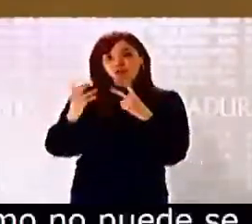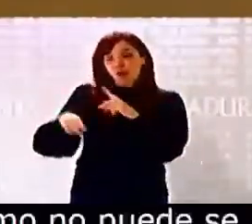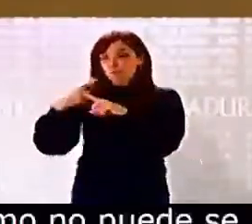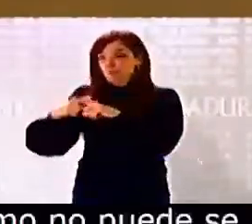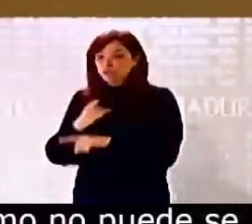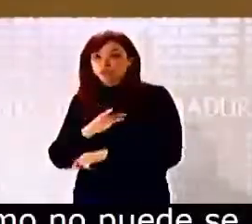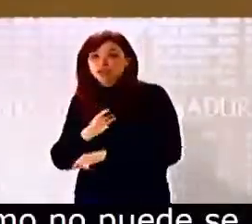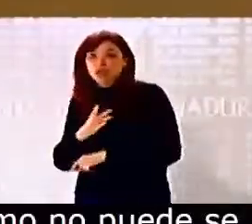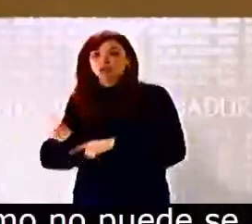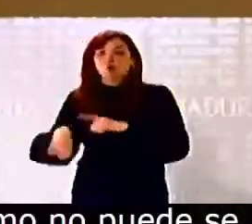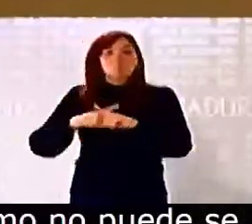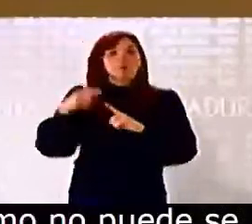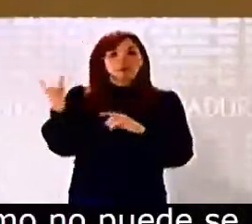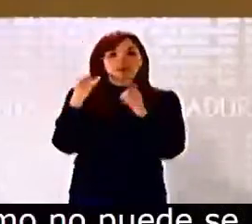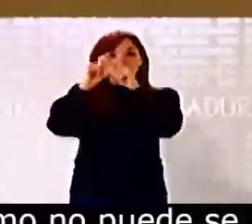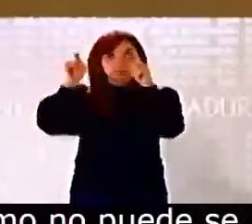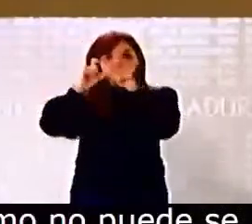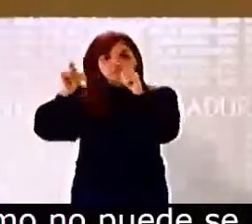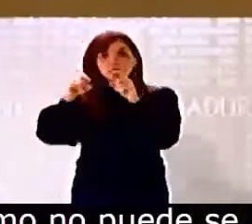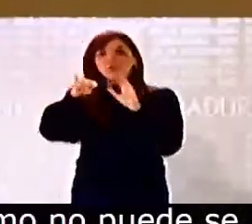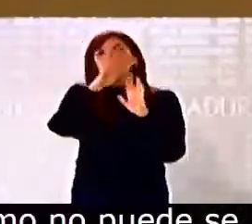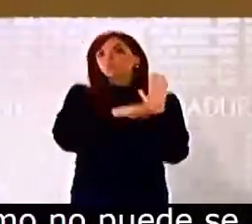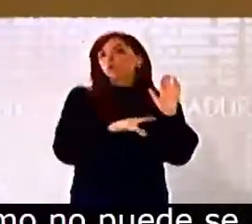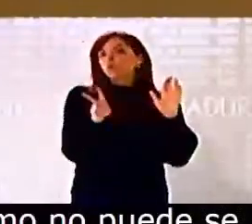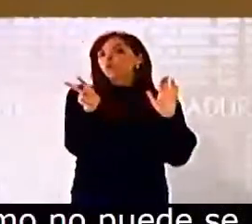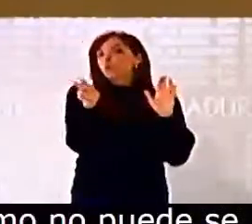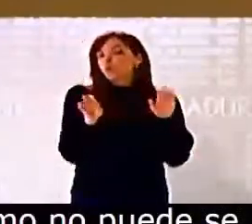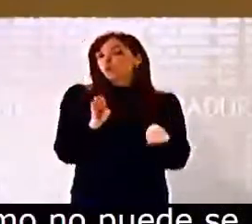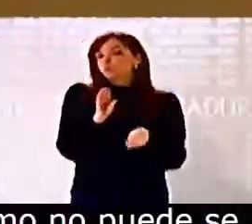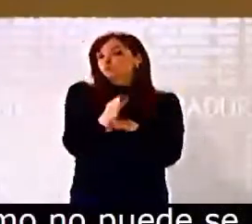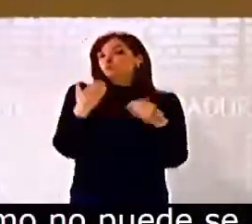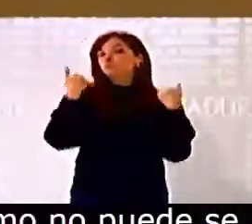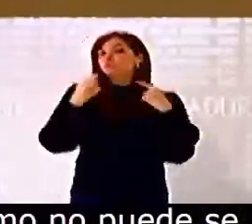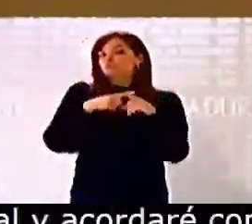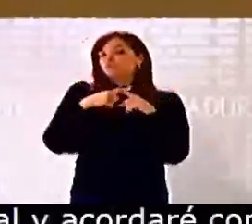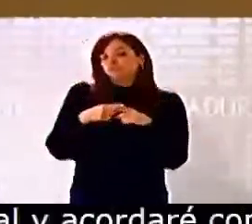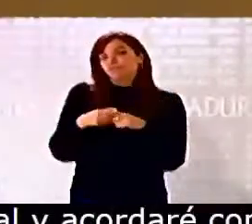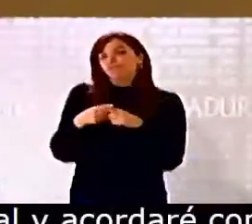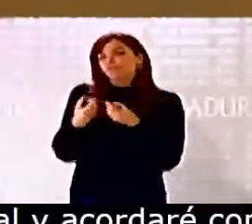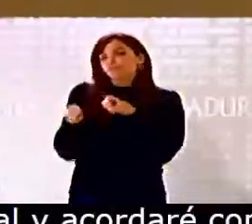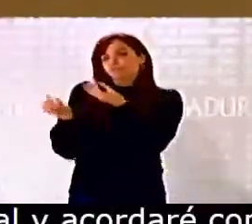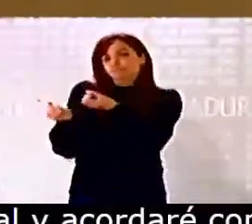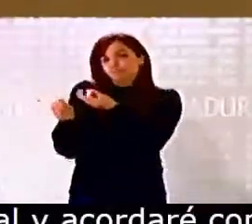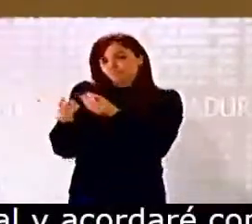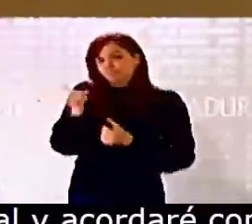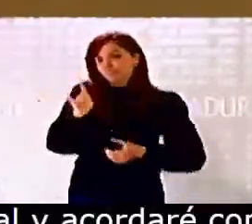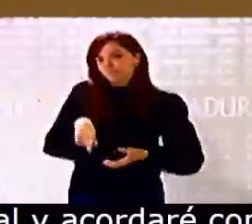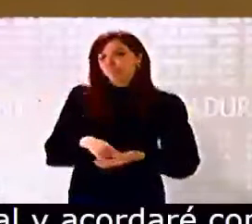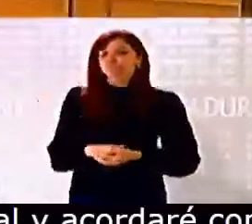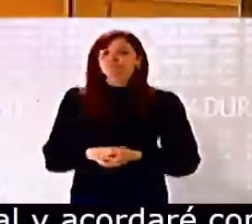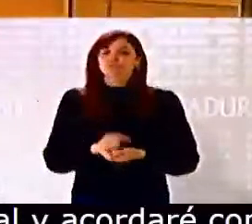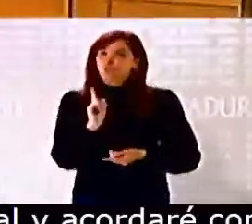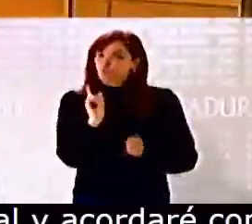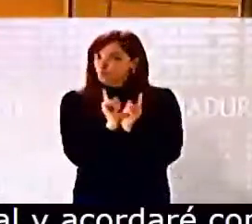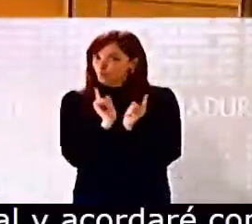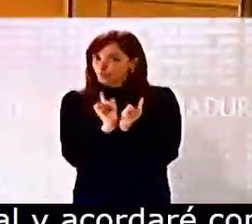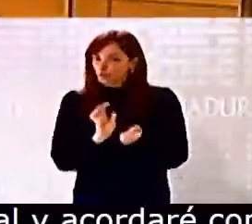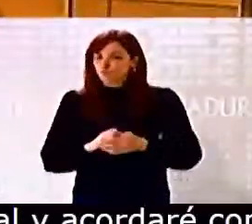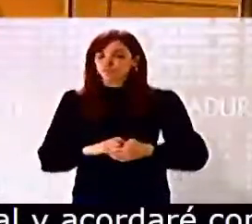con los empresarios este nuevo programa de ayudas a la corresponsabilidad. Un segundino.